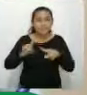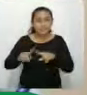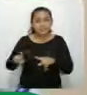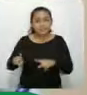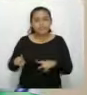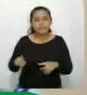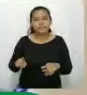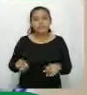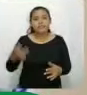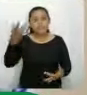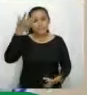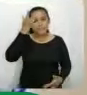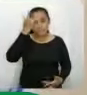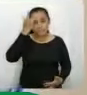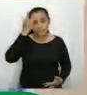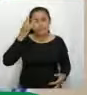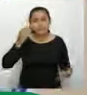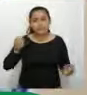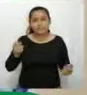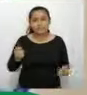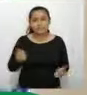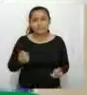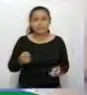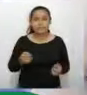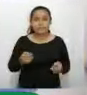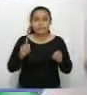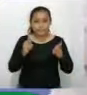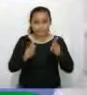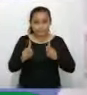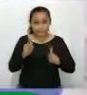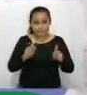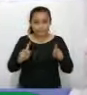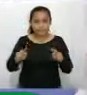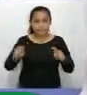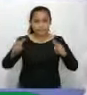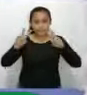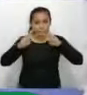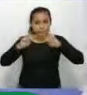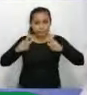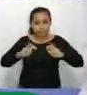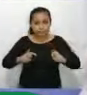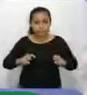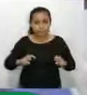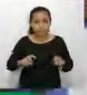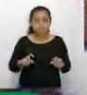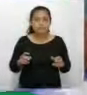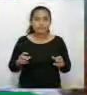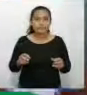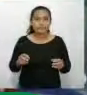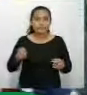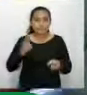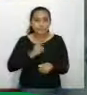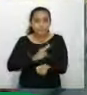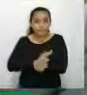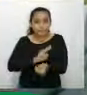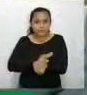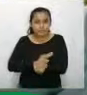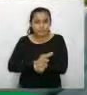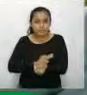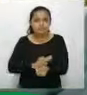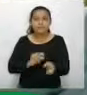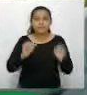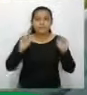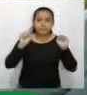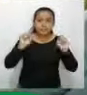a COVID-19 también. A las personas se les está haciendo primeramente una valoración médica para determinar